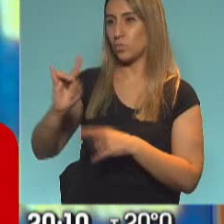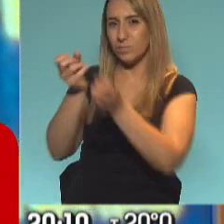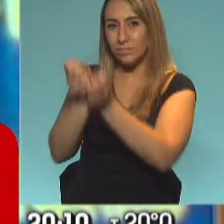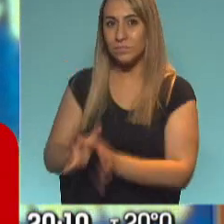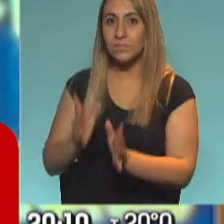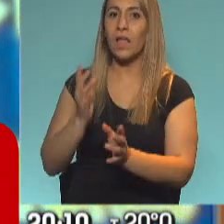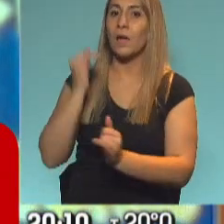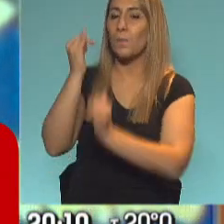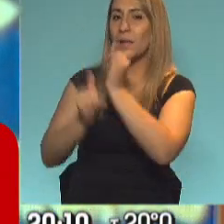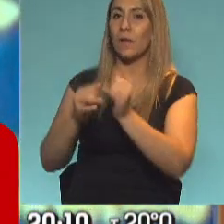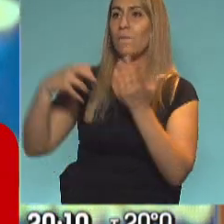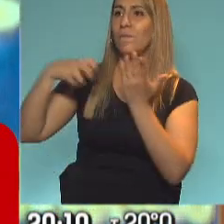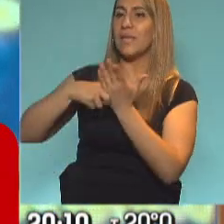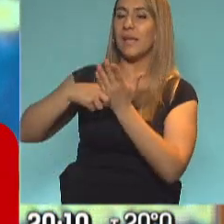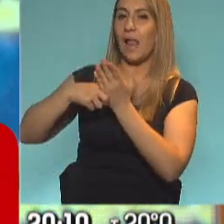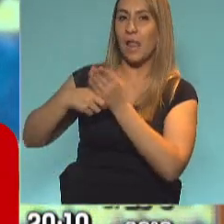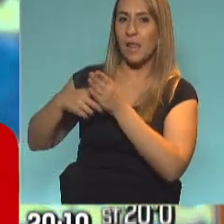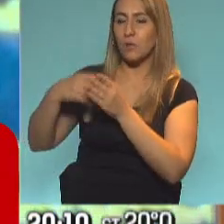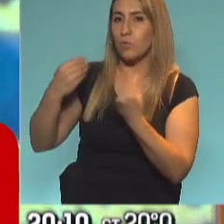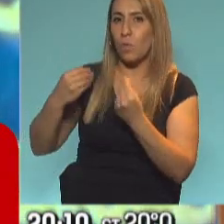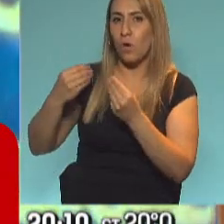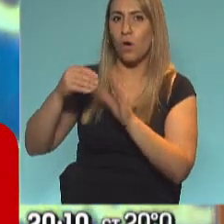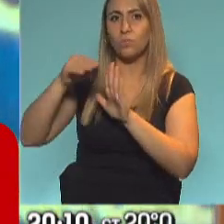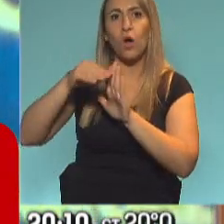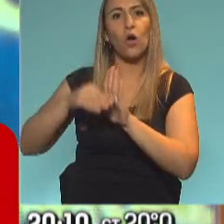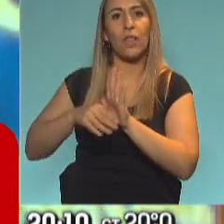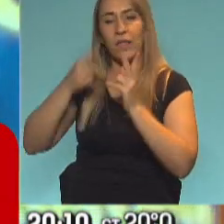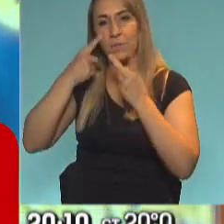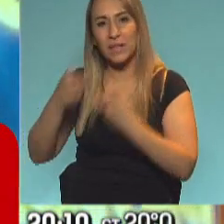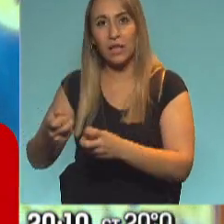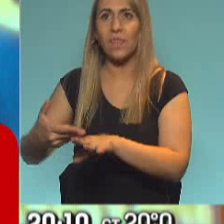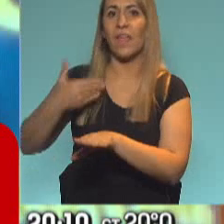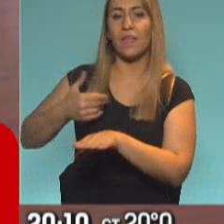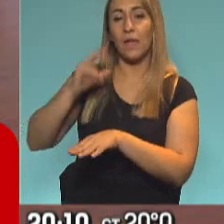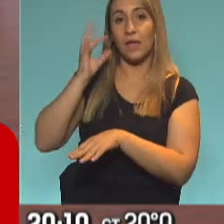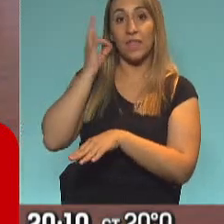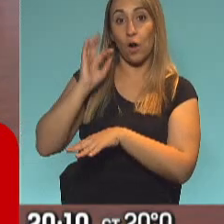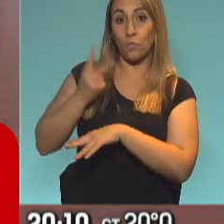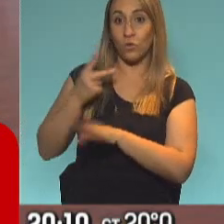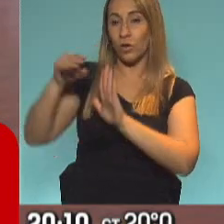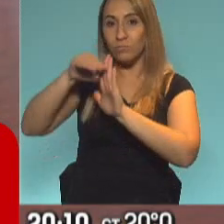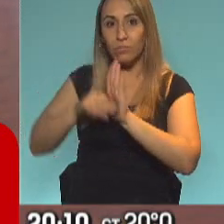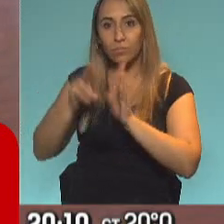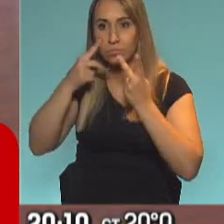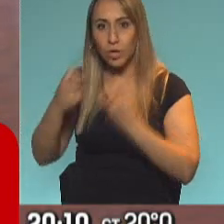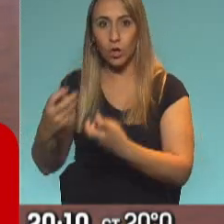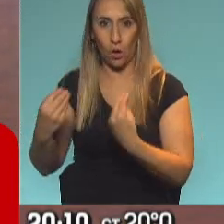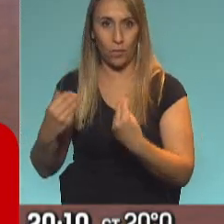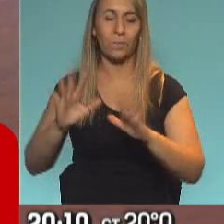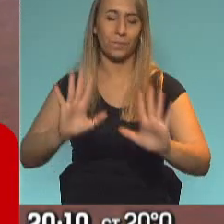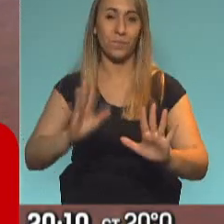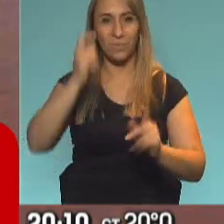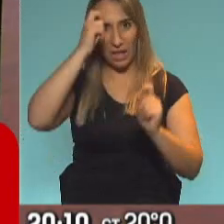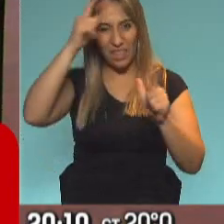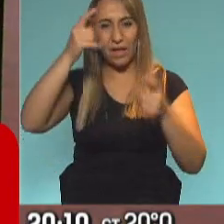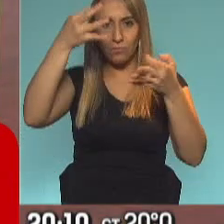de investigación siguen los fiscales desde el momento del fallecimiento de Diego. La hipótesis de trabajo tiene que ver básicamente con dos